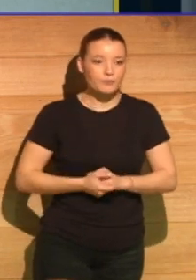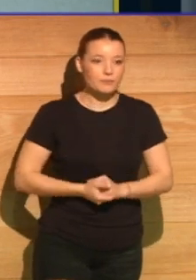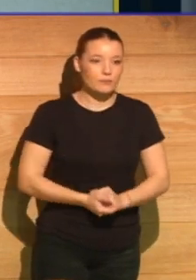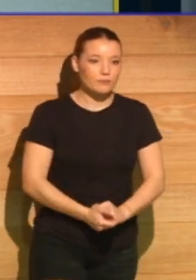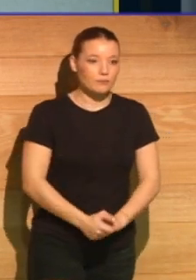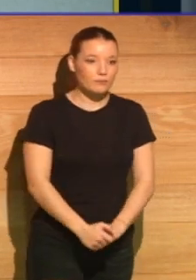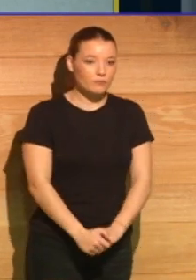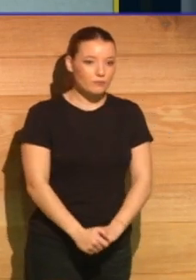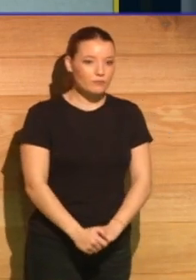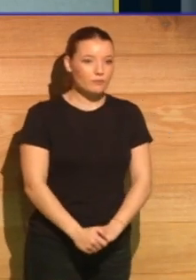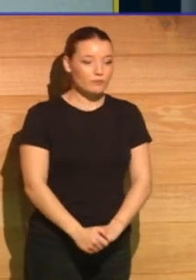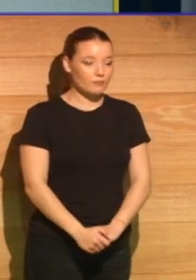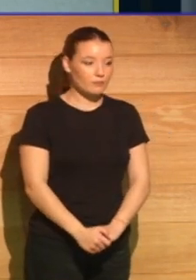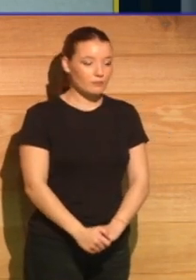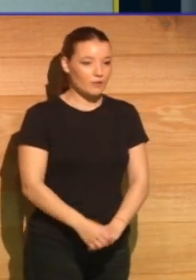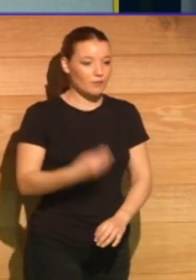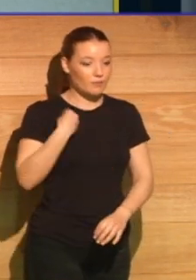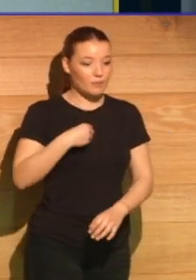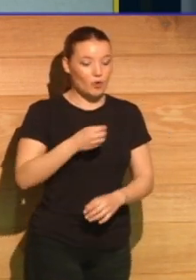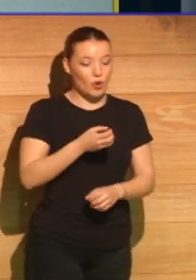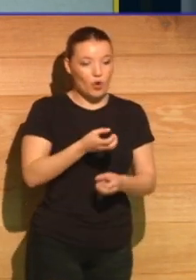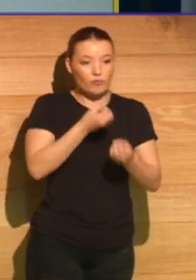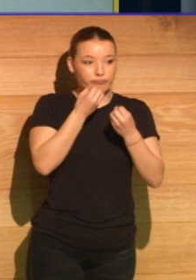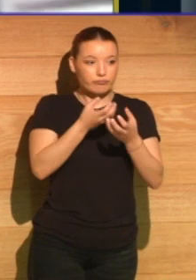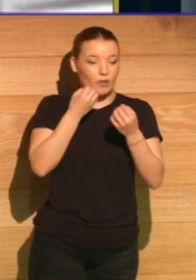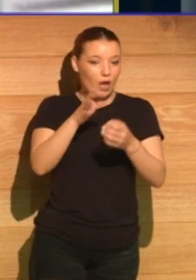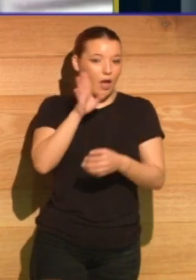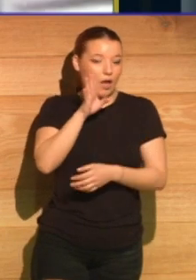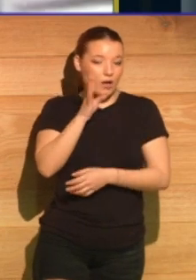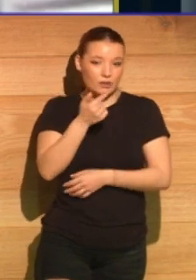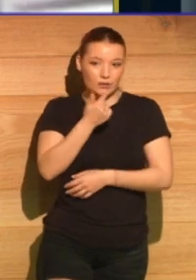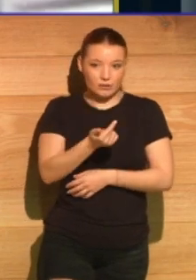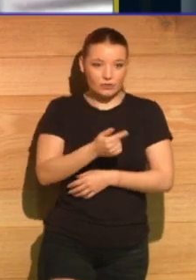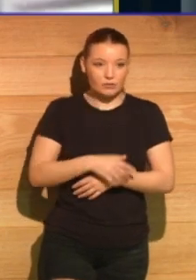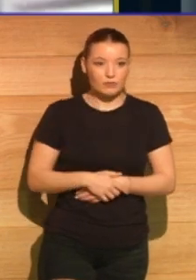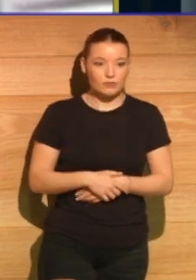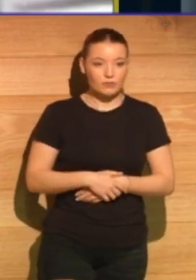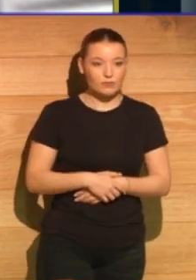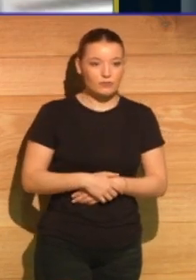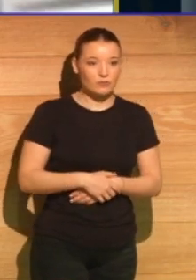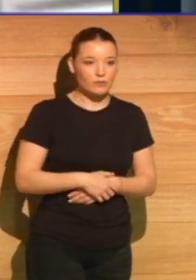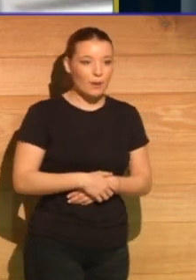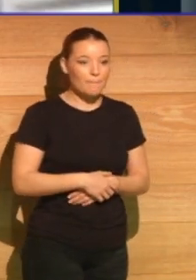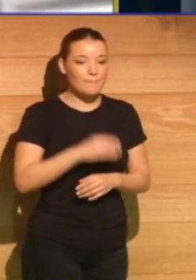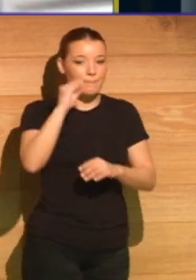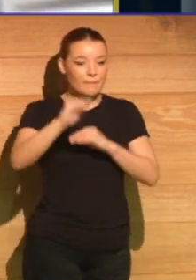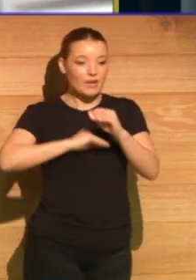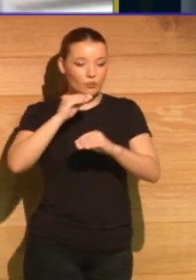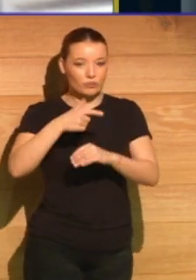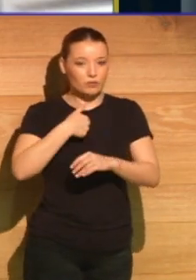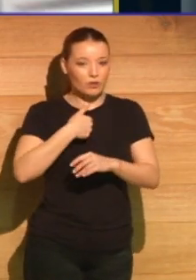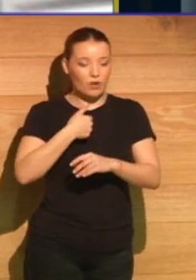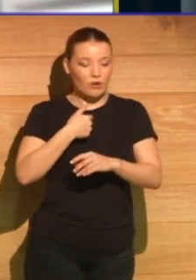el comentario que tú habías hecho. Y a esa pregunta, María Josefa, que te